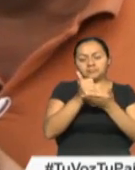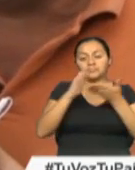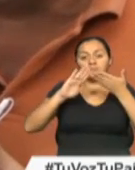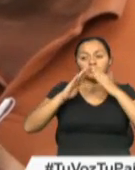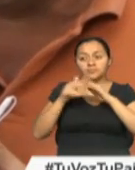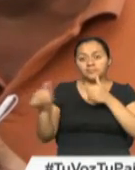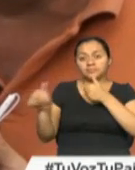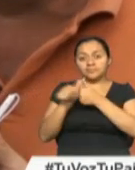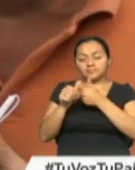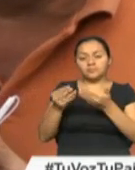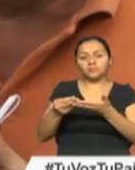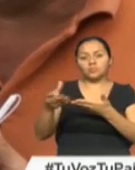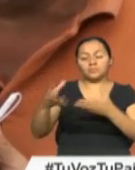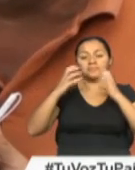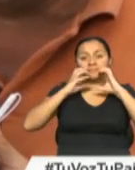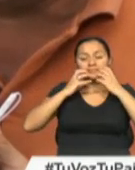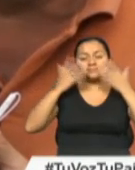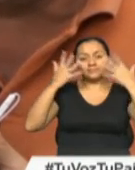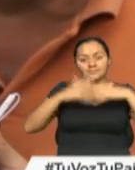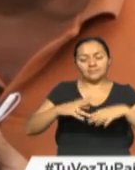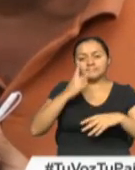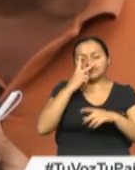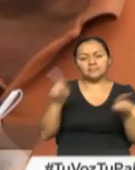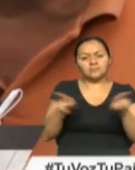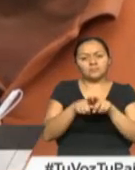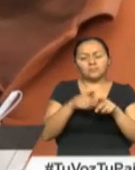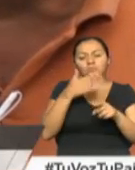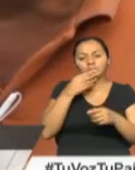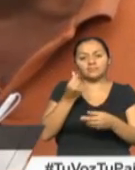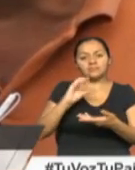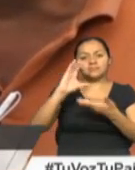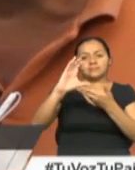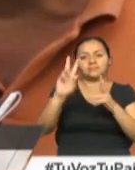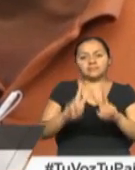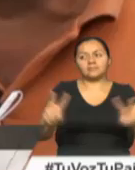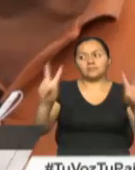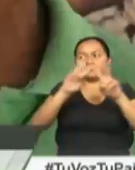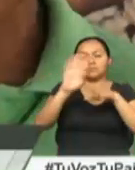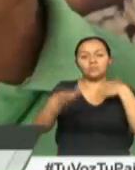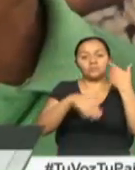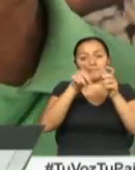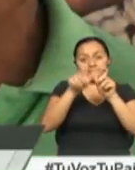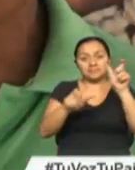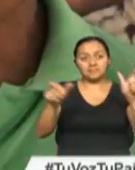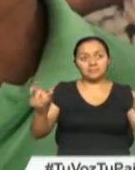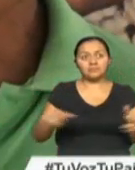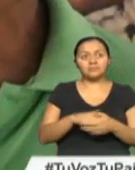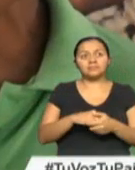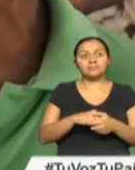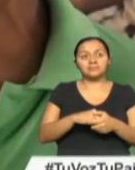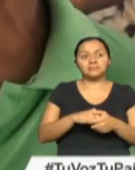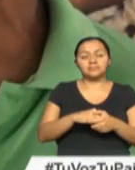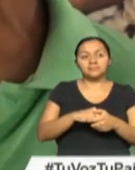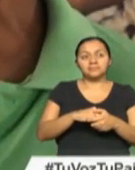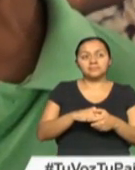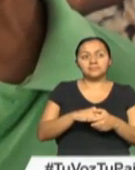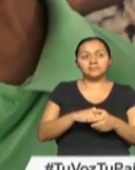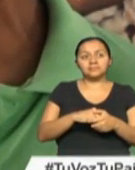que es a la compra del maíz y de esa manera ayudar con un mejor precio a todos los agricultores. Tenemos